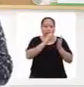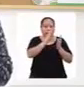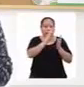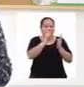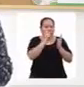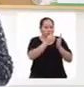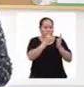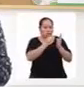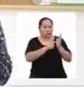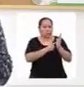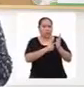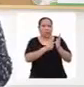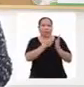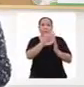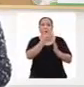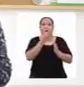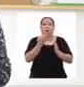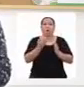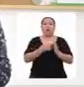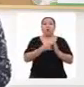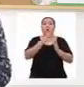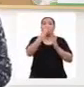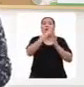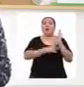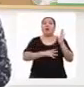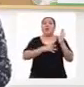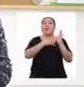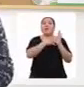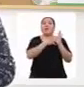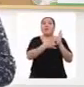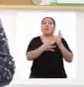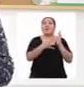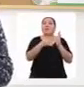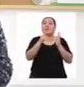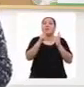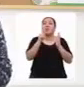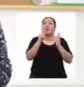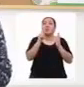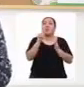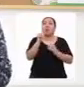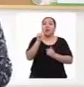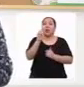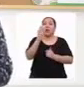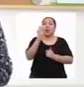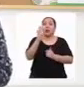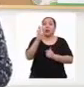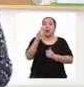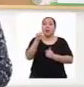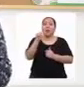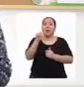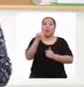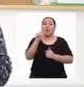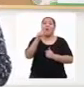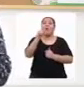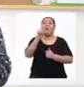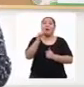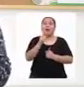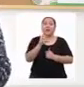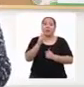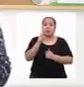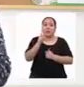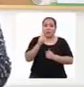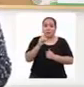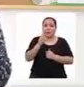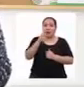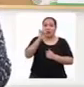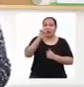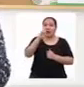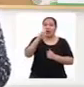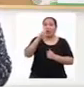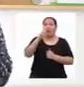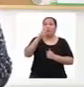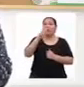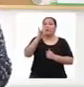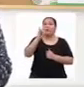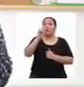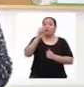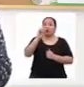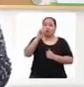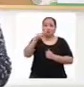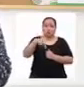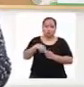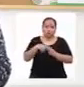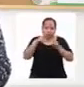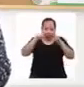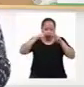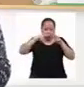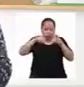usar una tabla de revisión. En ella podremos anotar las observaciones en todos los aspectos que